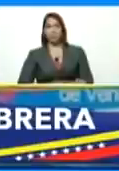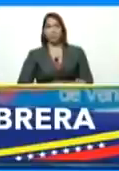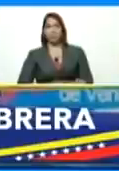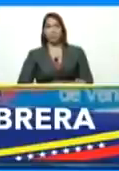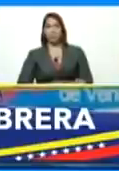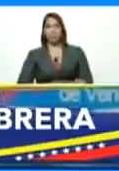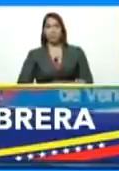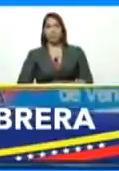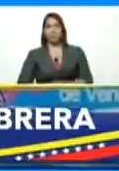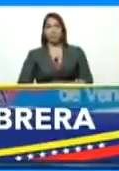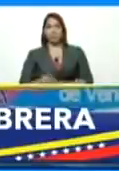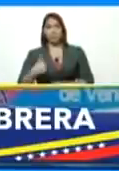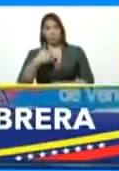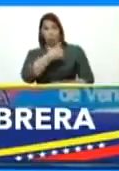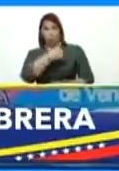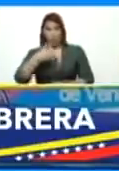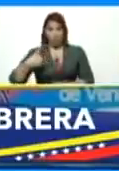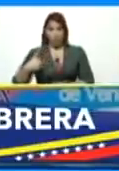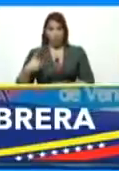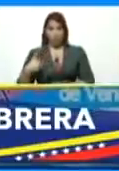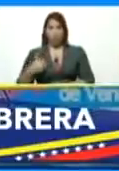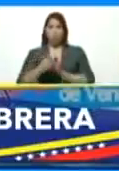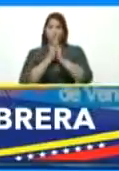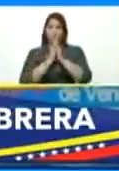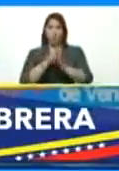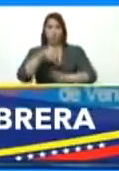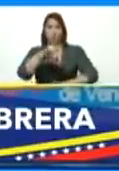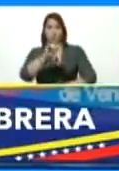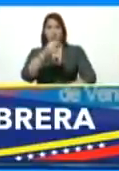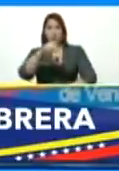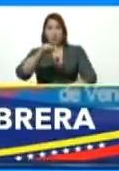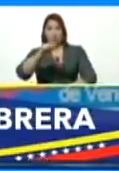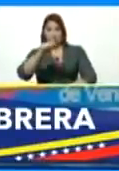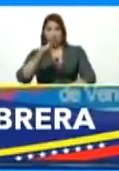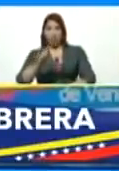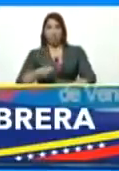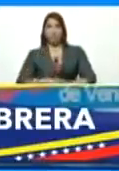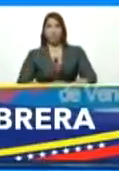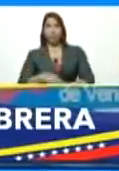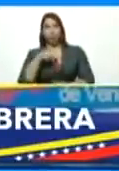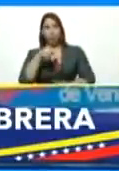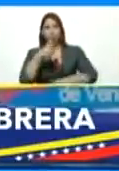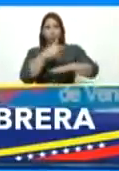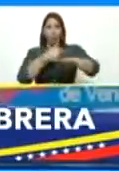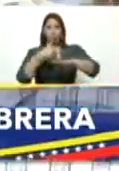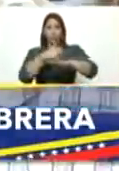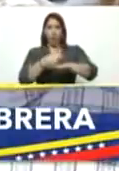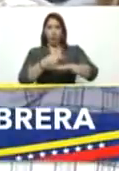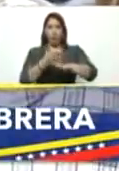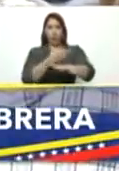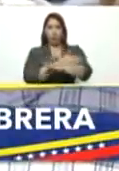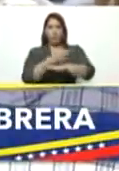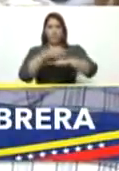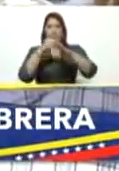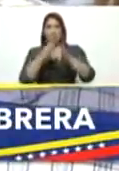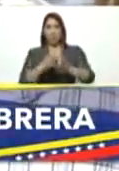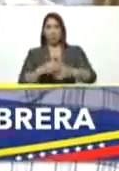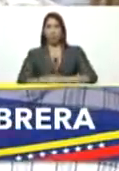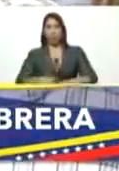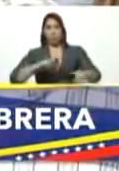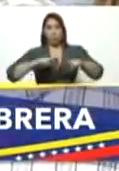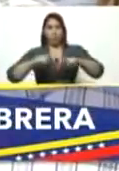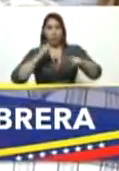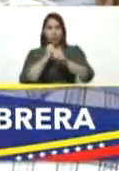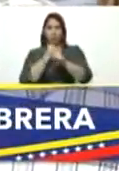que yo quiero que piña te tú quieres gobernador fuiste ministro dirigente